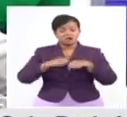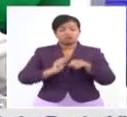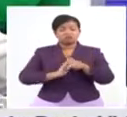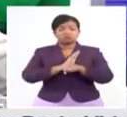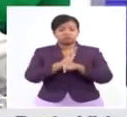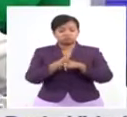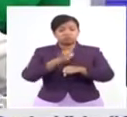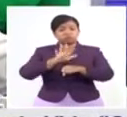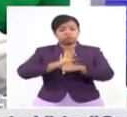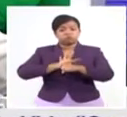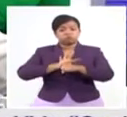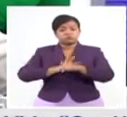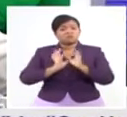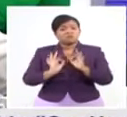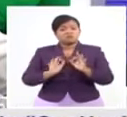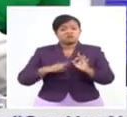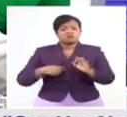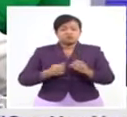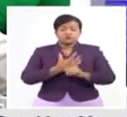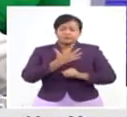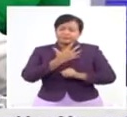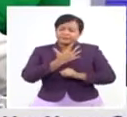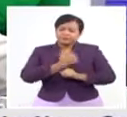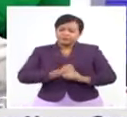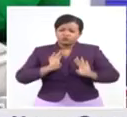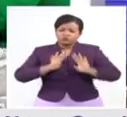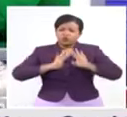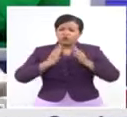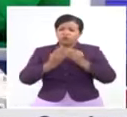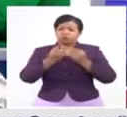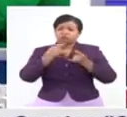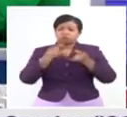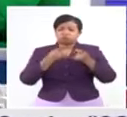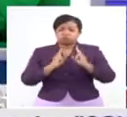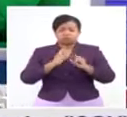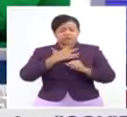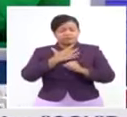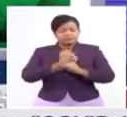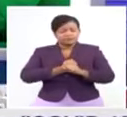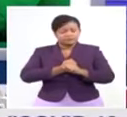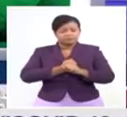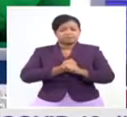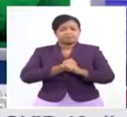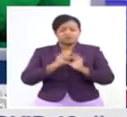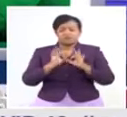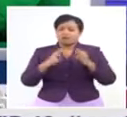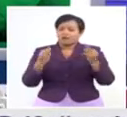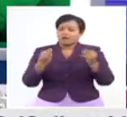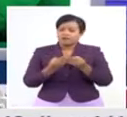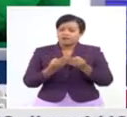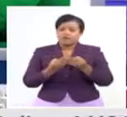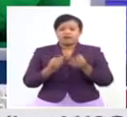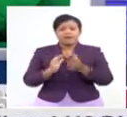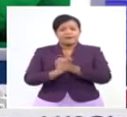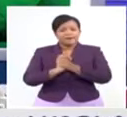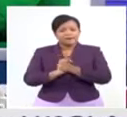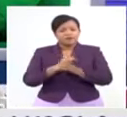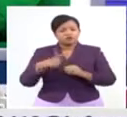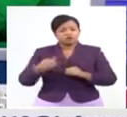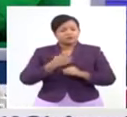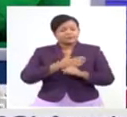forma lamentamos mucho todos estos fallecimientos y damos las condolencias a sus familiares y